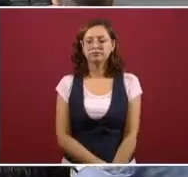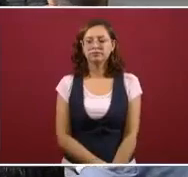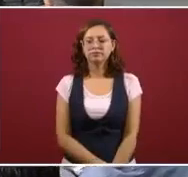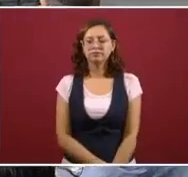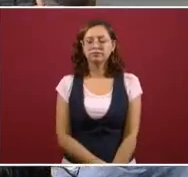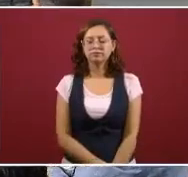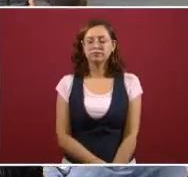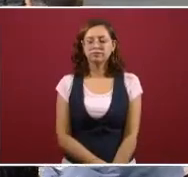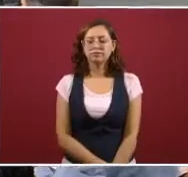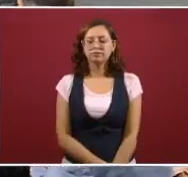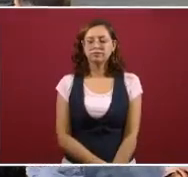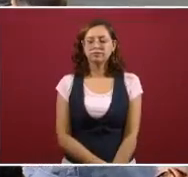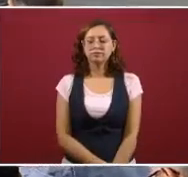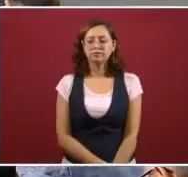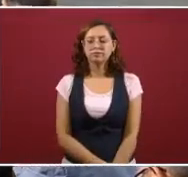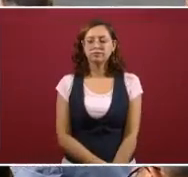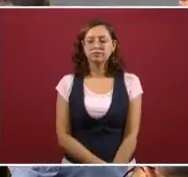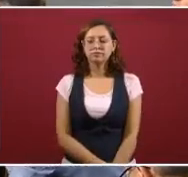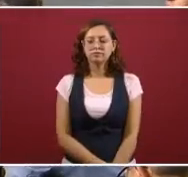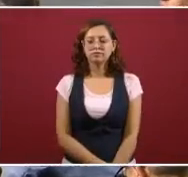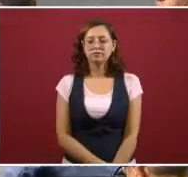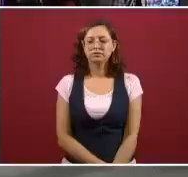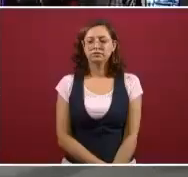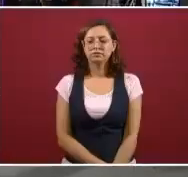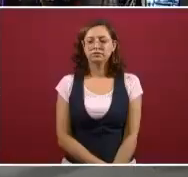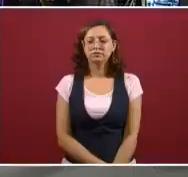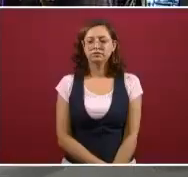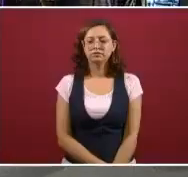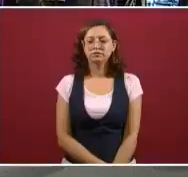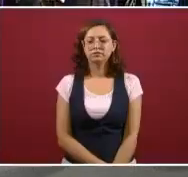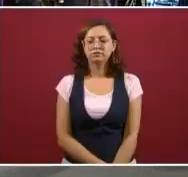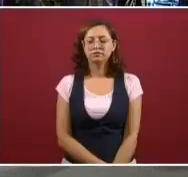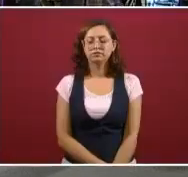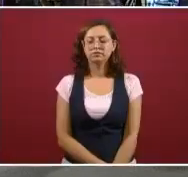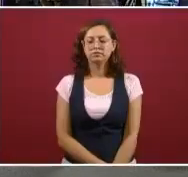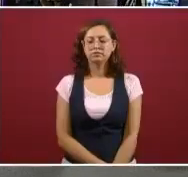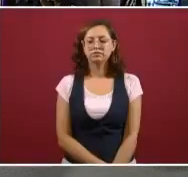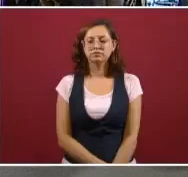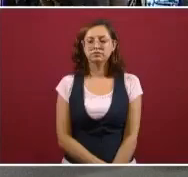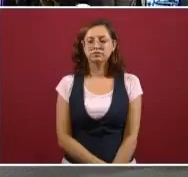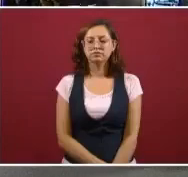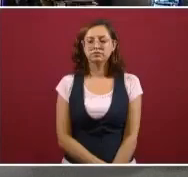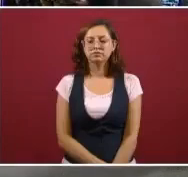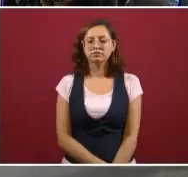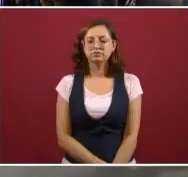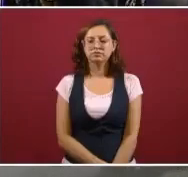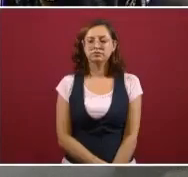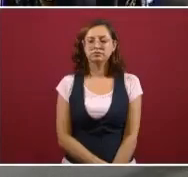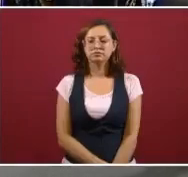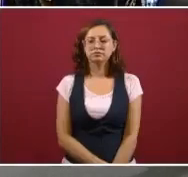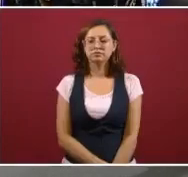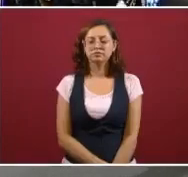Las obras que quedaron pendientes. Yo vivo en el estado de Texcoco.